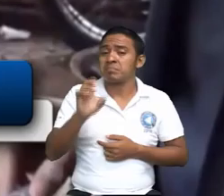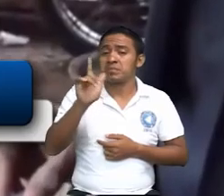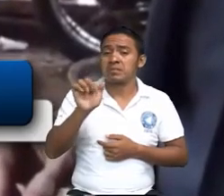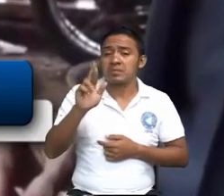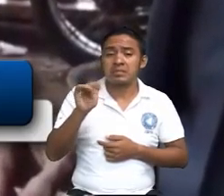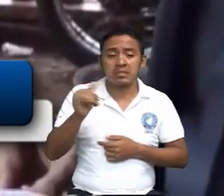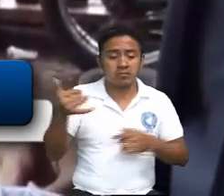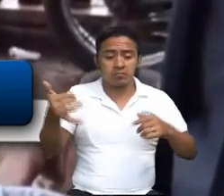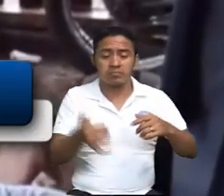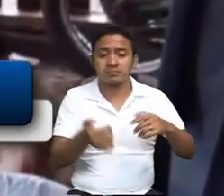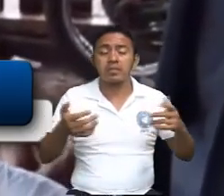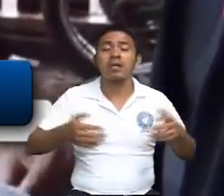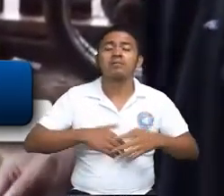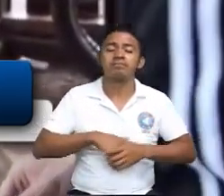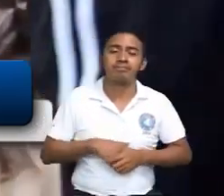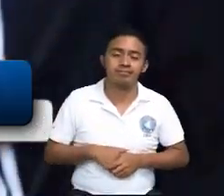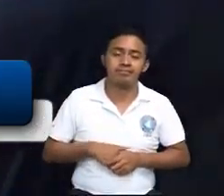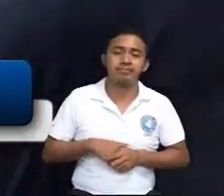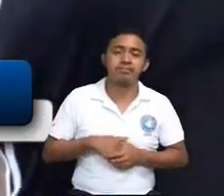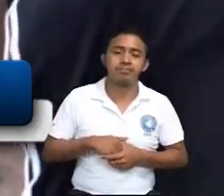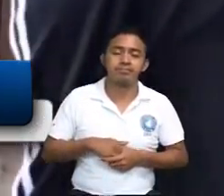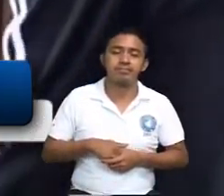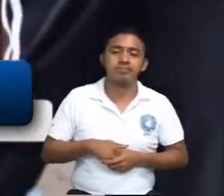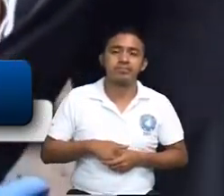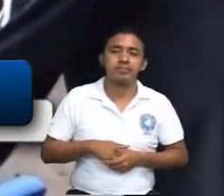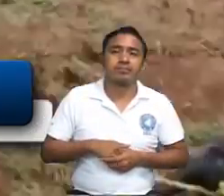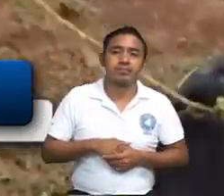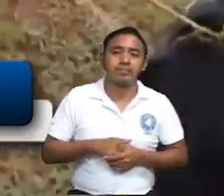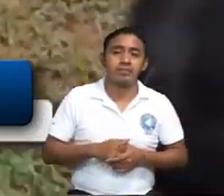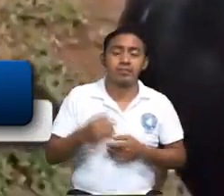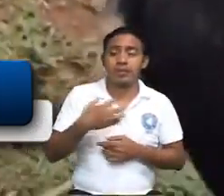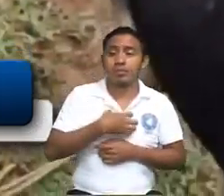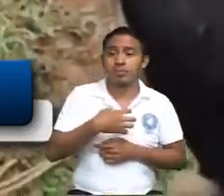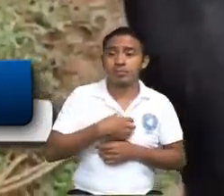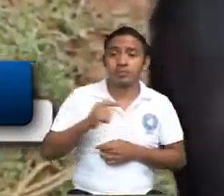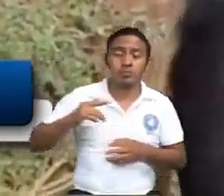Sí, con respecto a eso, nuestras